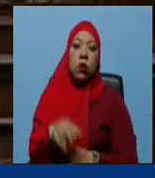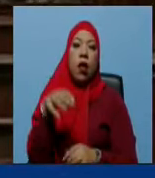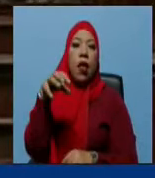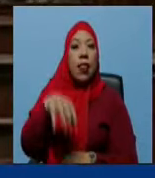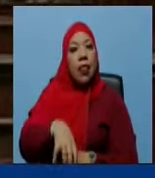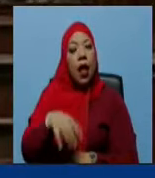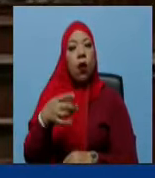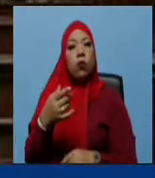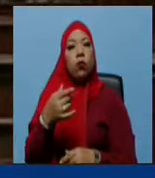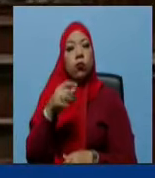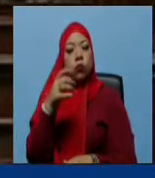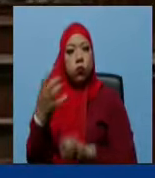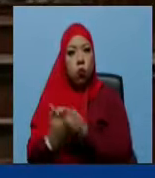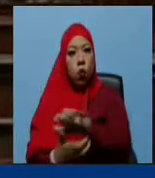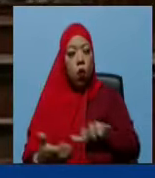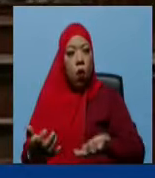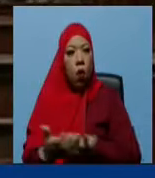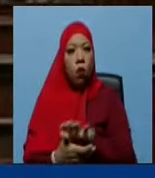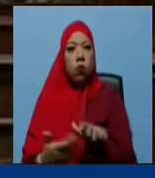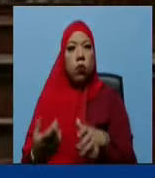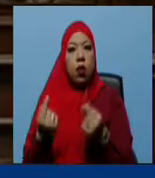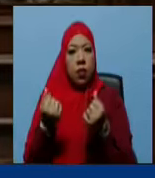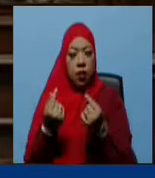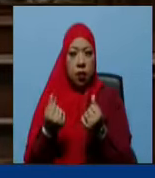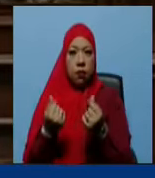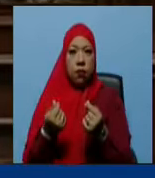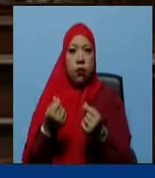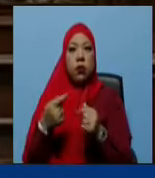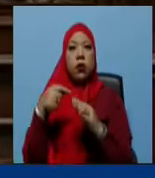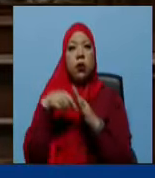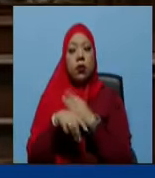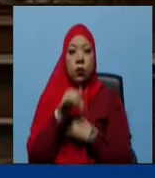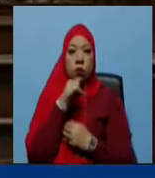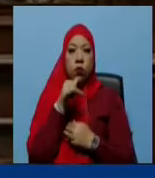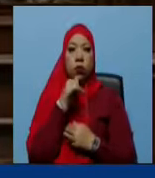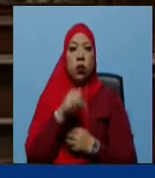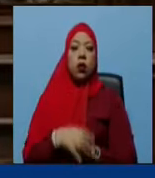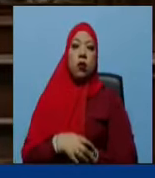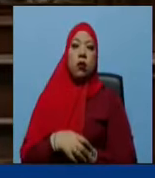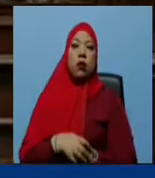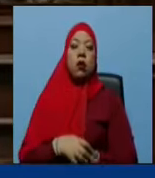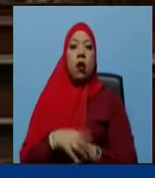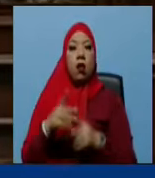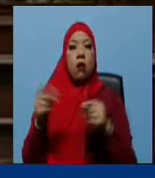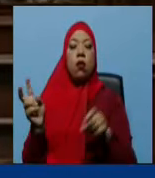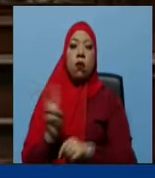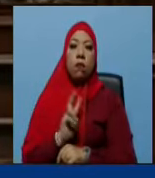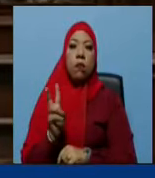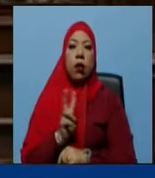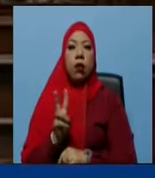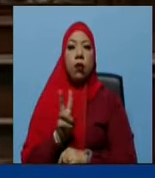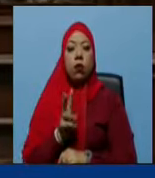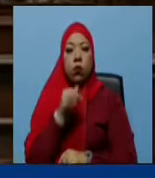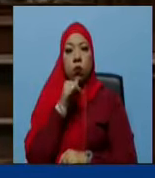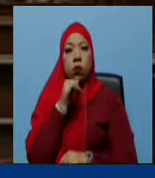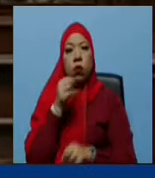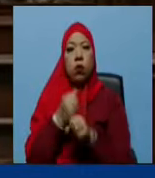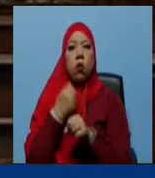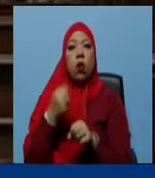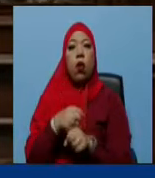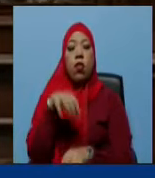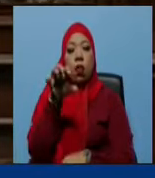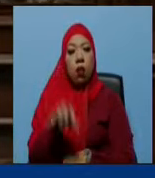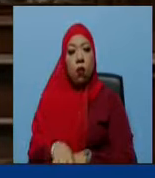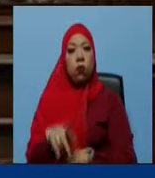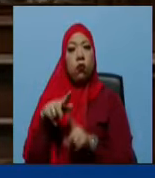estados que saquearon y entregaron la riqueza del subsuelo, del suelo y de la tierra venezolana. Son estados